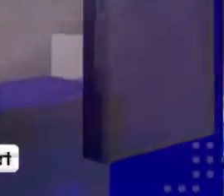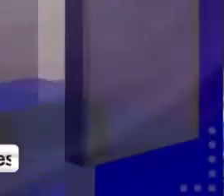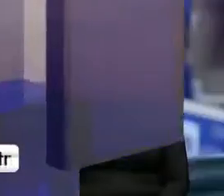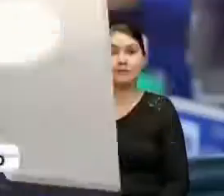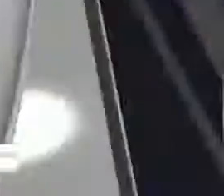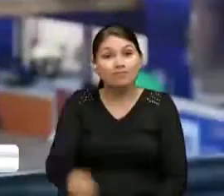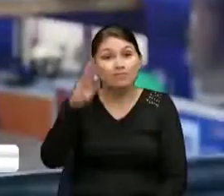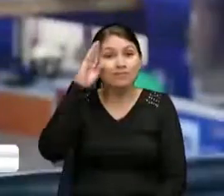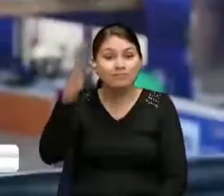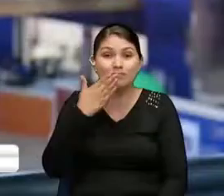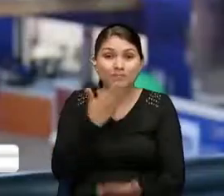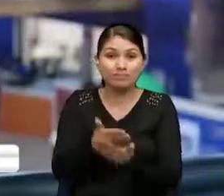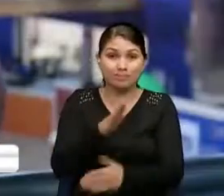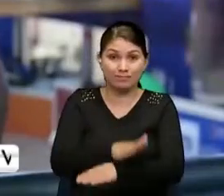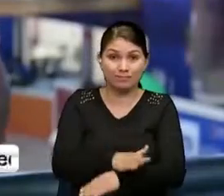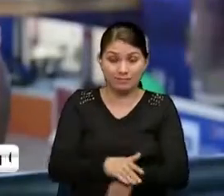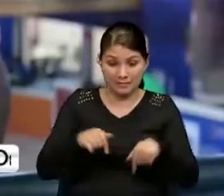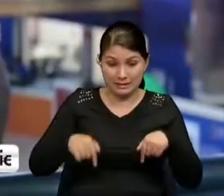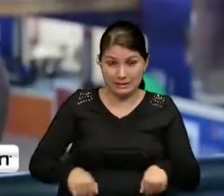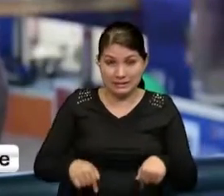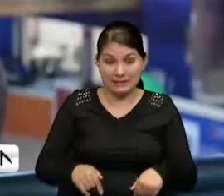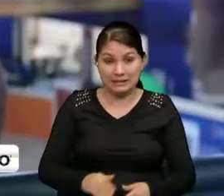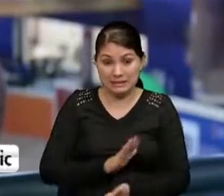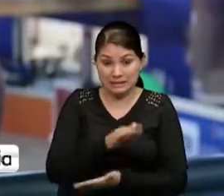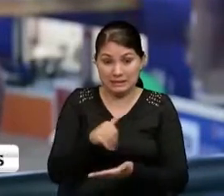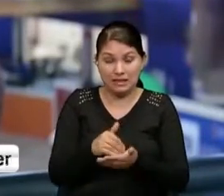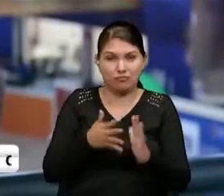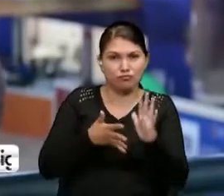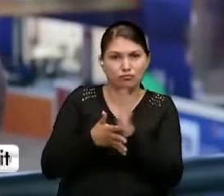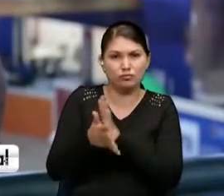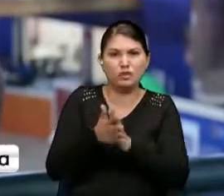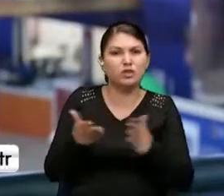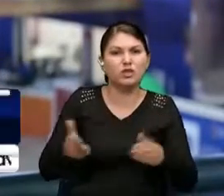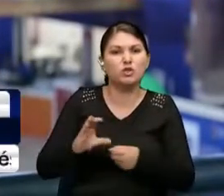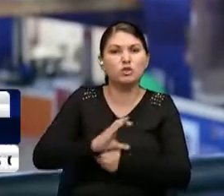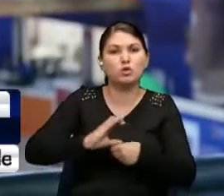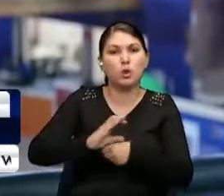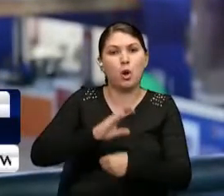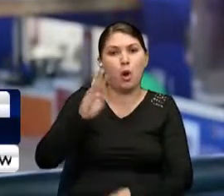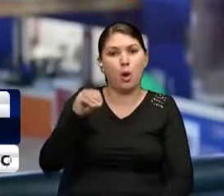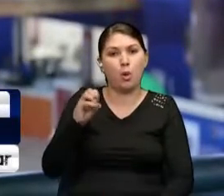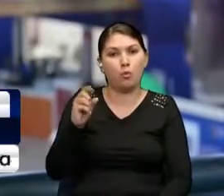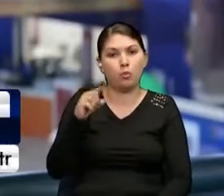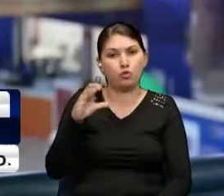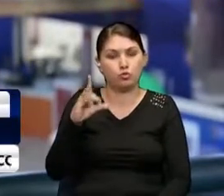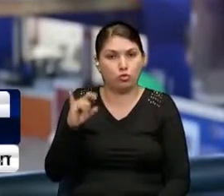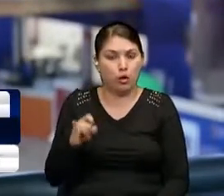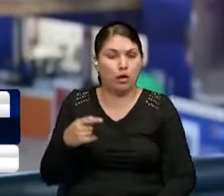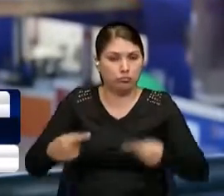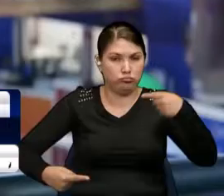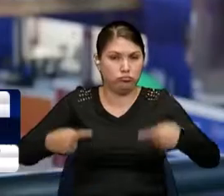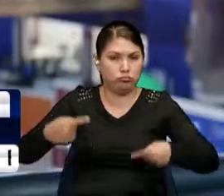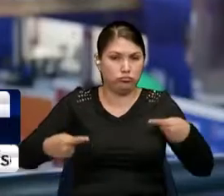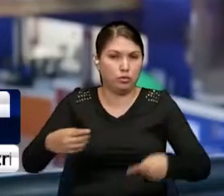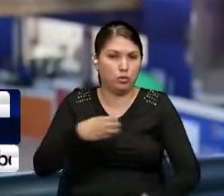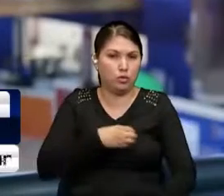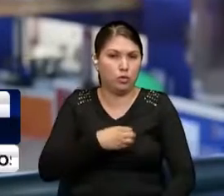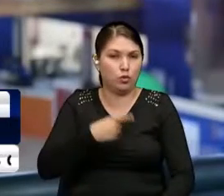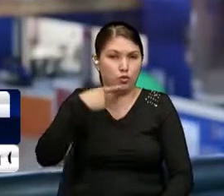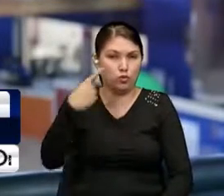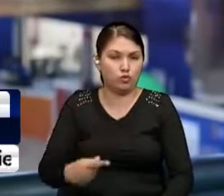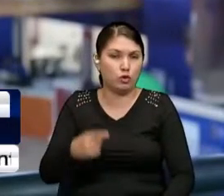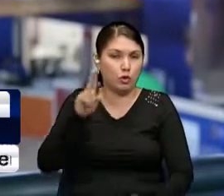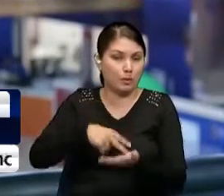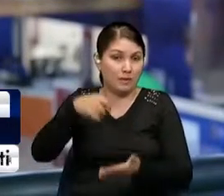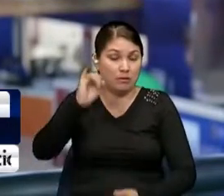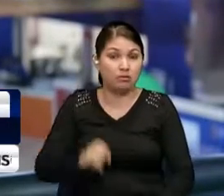hola buenas tardes los saludamos desde live es el centro de medios de la ciudad de moscú donde se disputan campeonato del mundo de rusia 2018 se ha definido el tercer